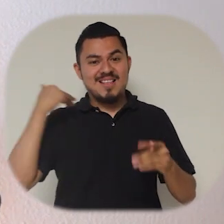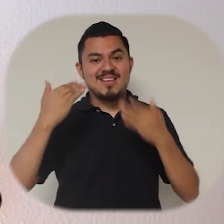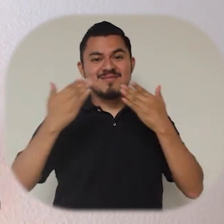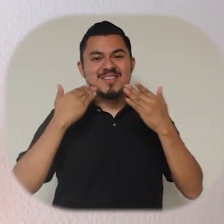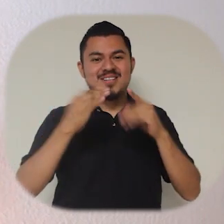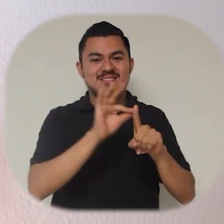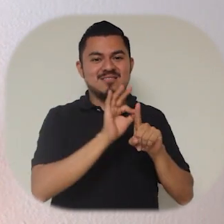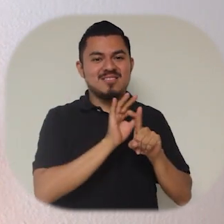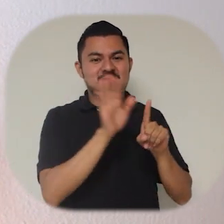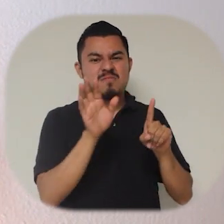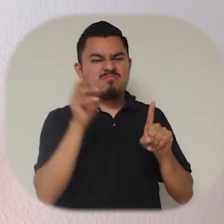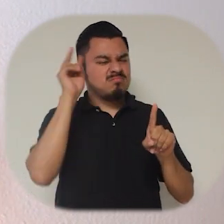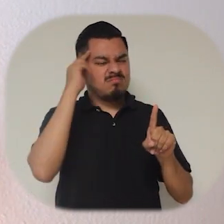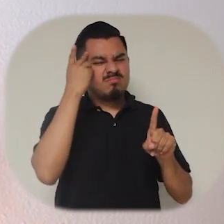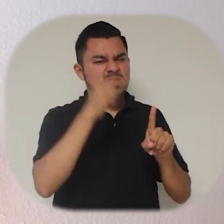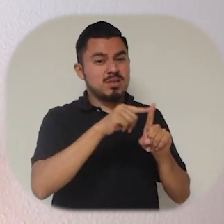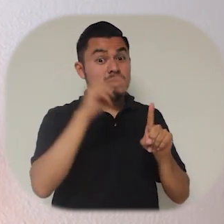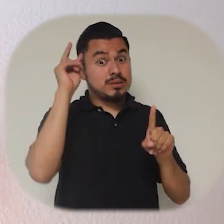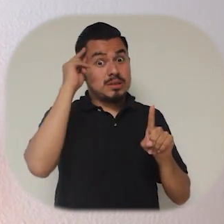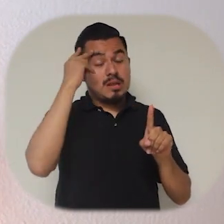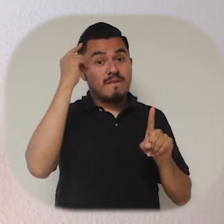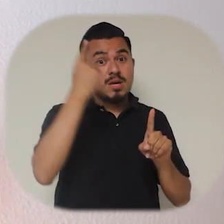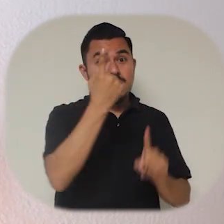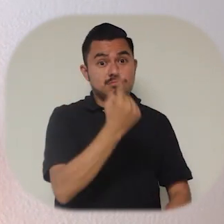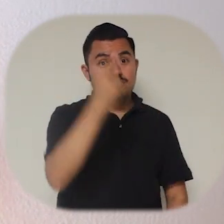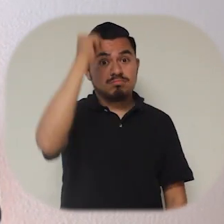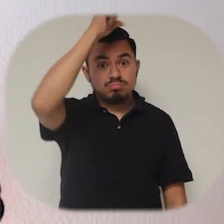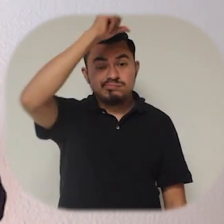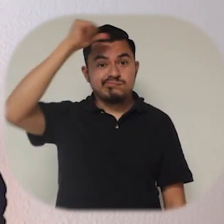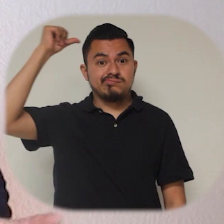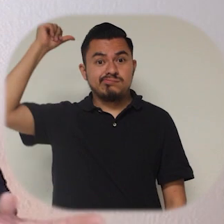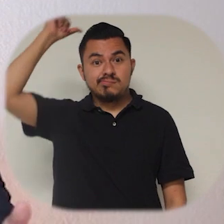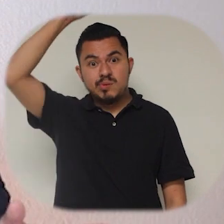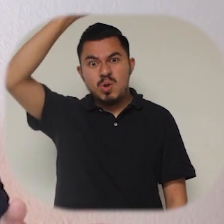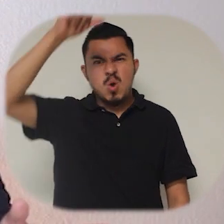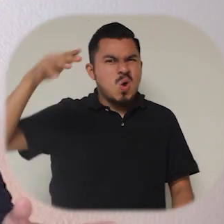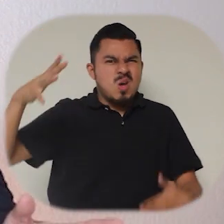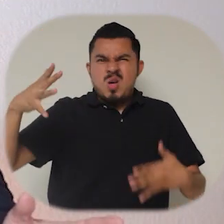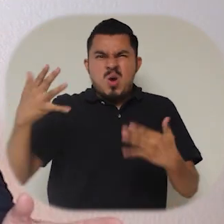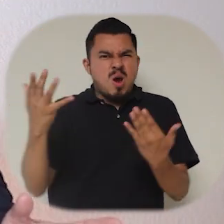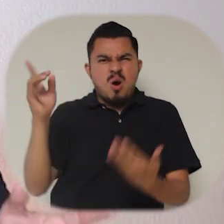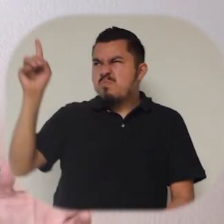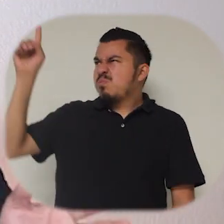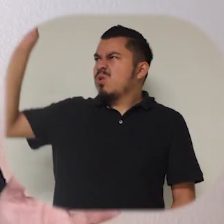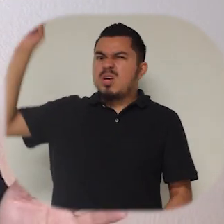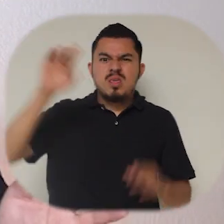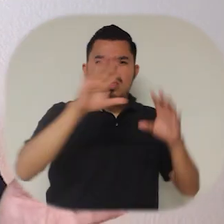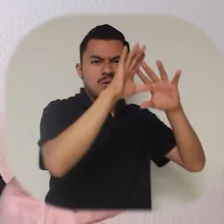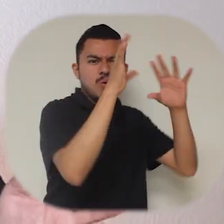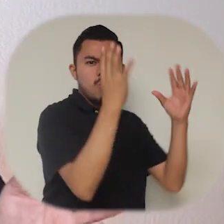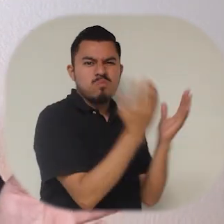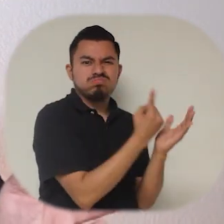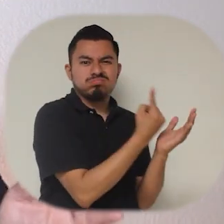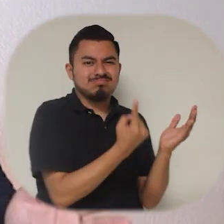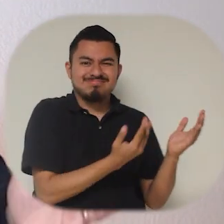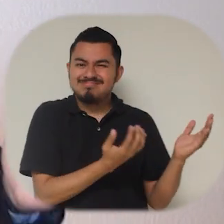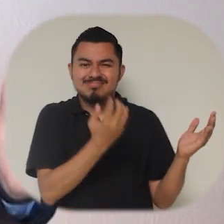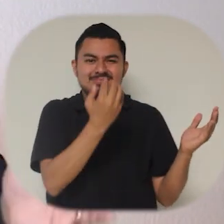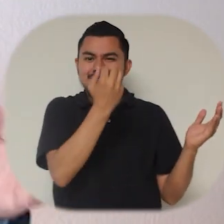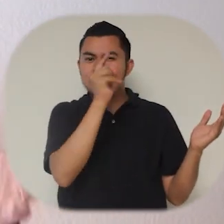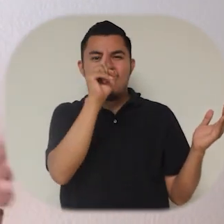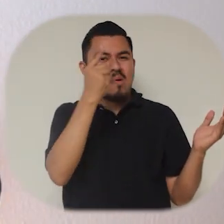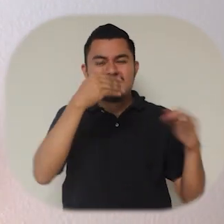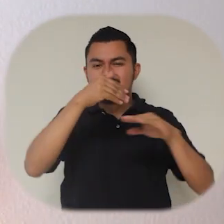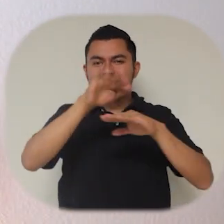porque es que nuestro Dios, para poder salvar al ser humano, Él envió un Salvador, y este que fue enviado como el Salvador, porque se le puso el